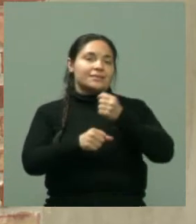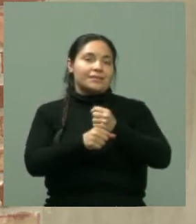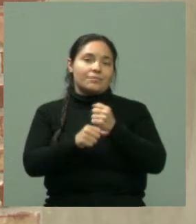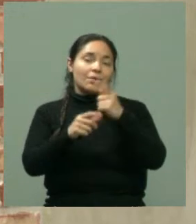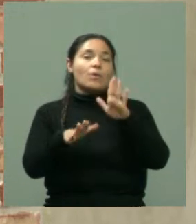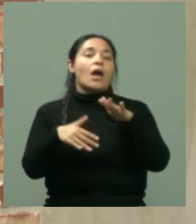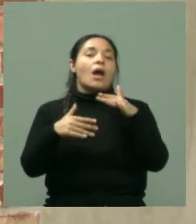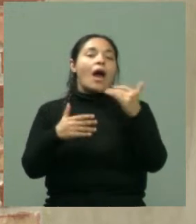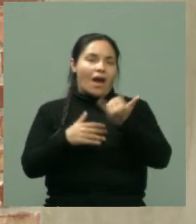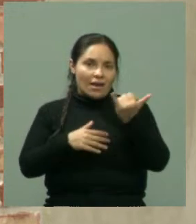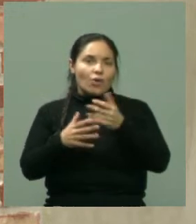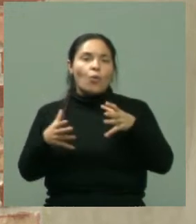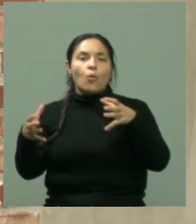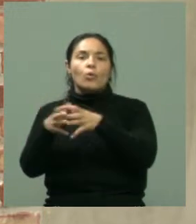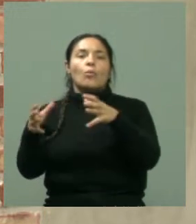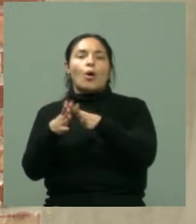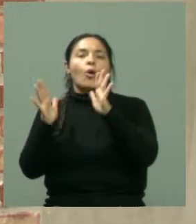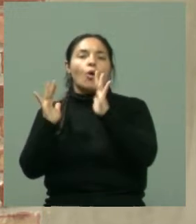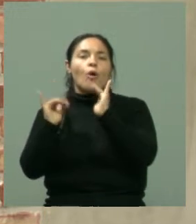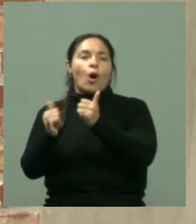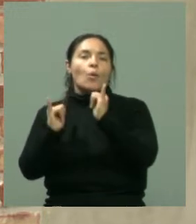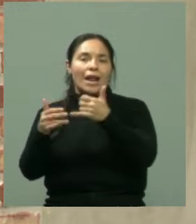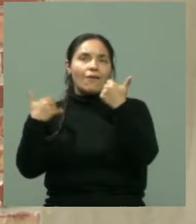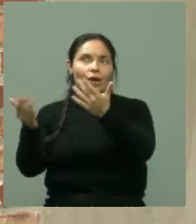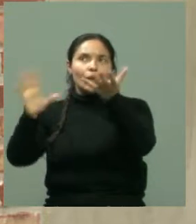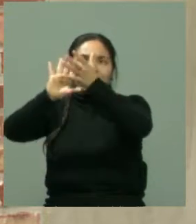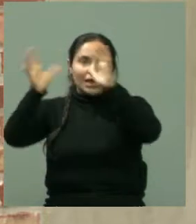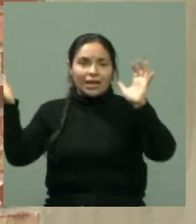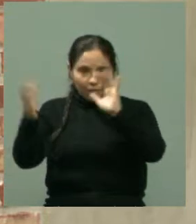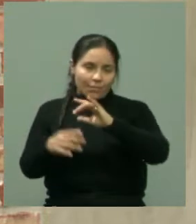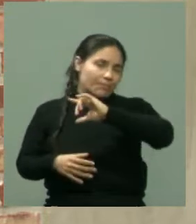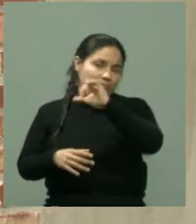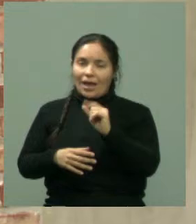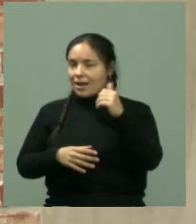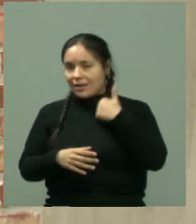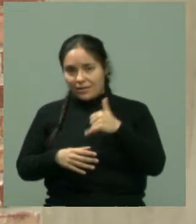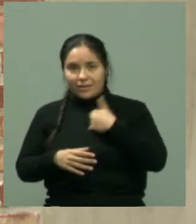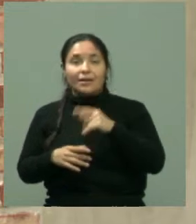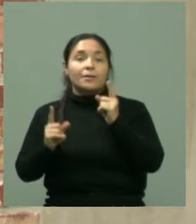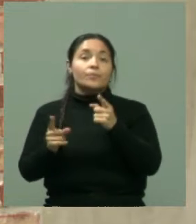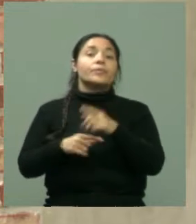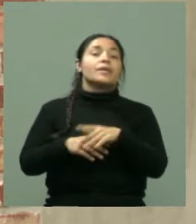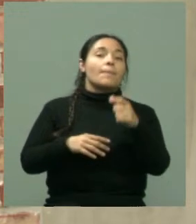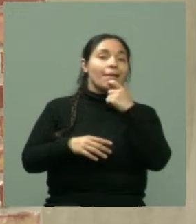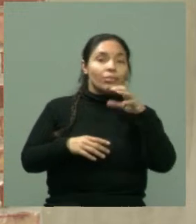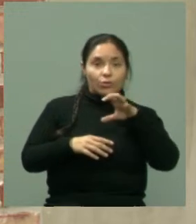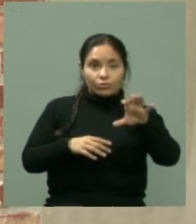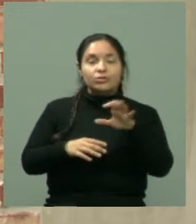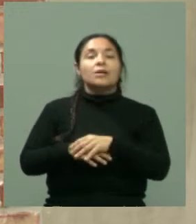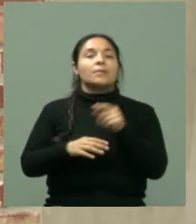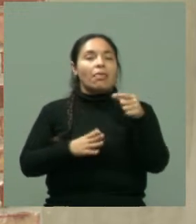Clima de Argentina, pero está bueno que, si no lo saben, lo sepan, porque el desafío además no es menor el de ustedes, ¿no? Instalar el